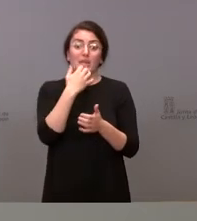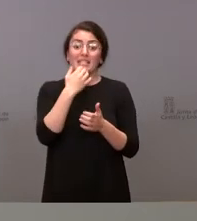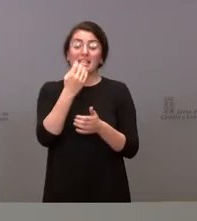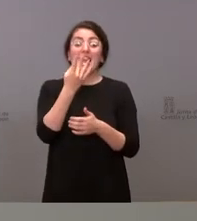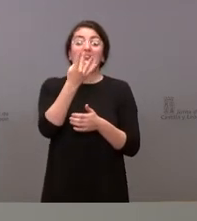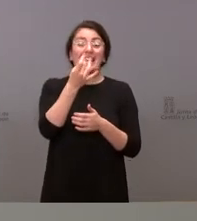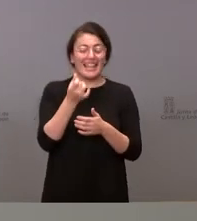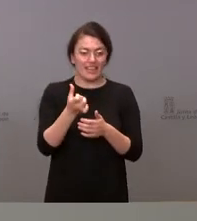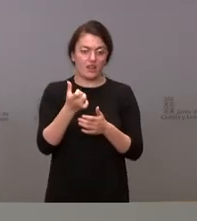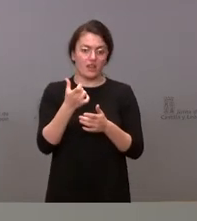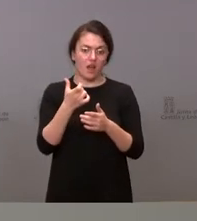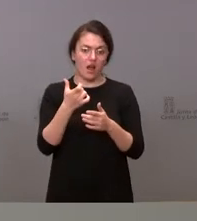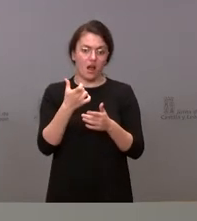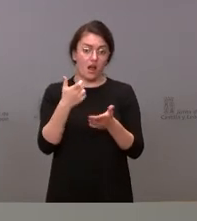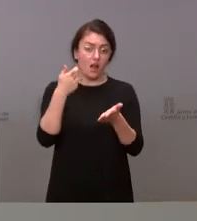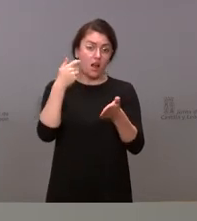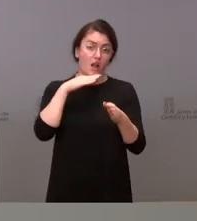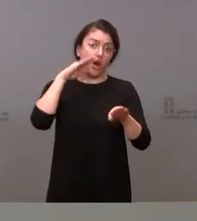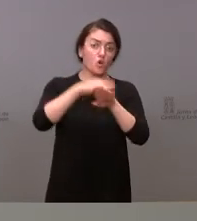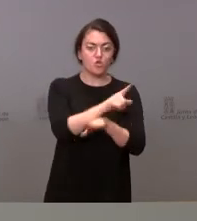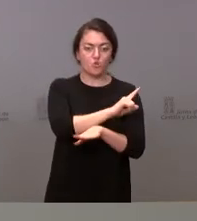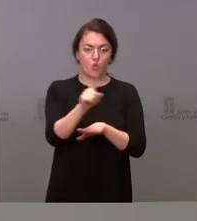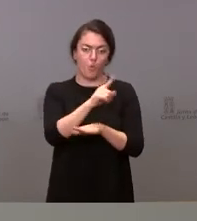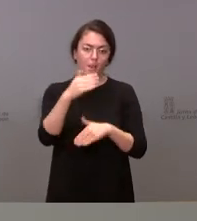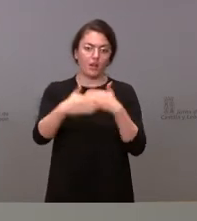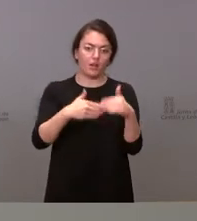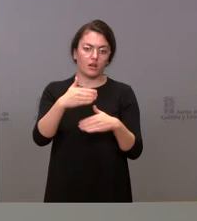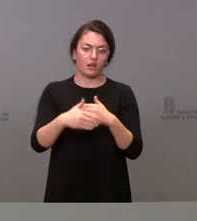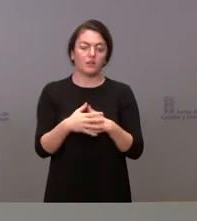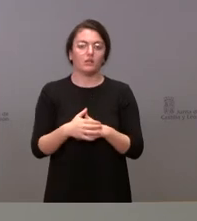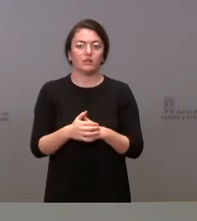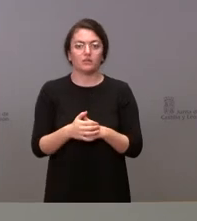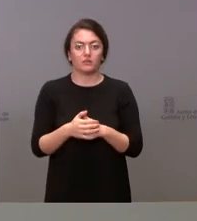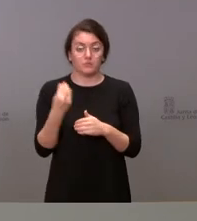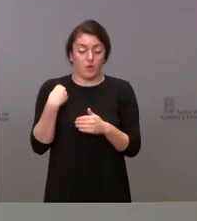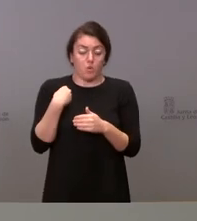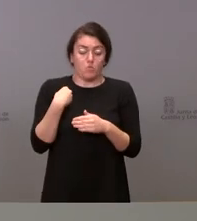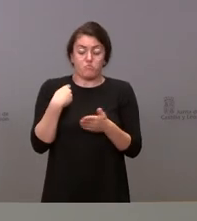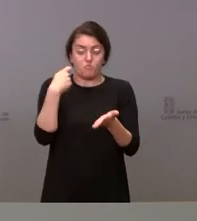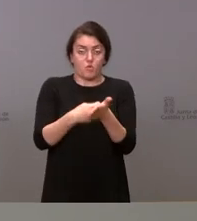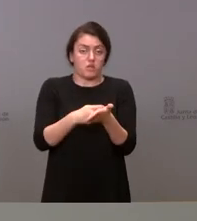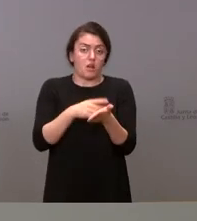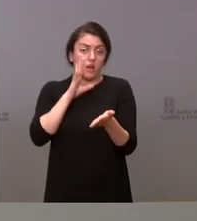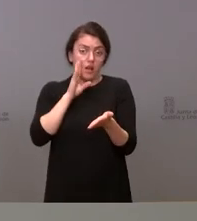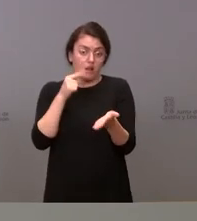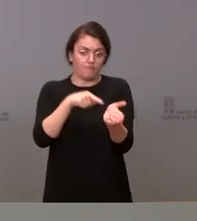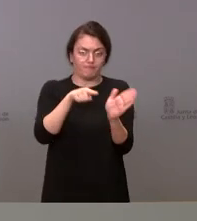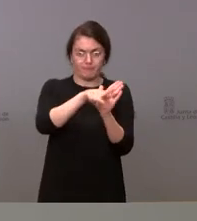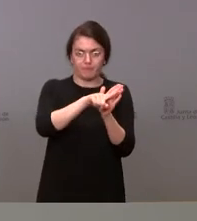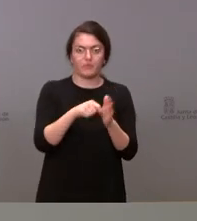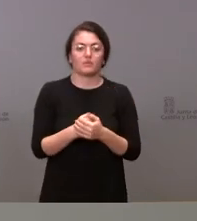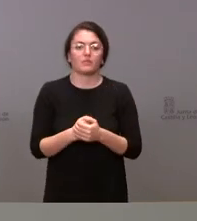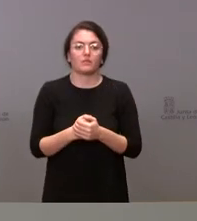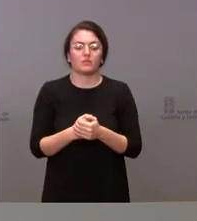discurran sin que se cumpla con la obligación, obviamente, a la que se refiere la multa que se impone. Esas